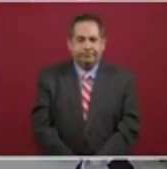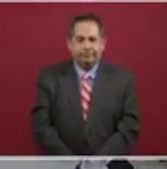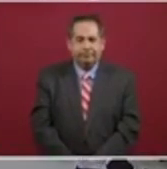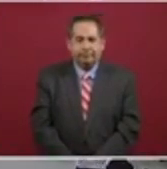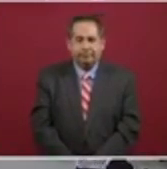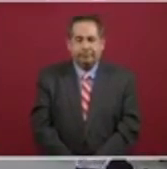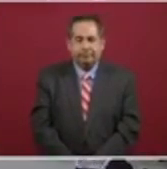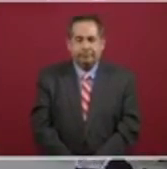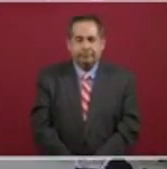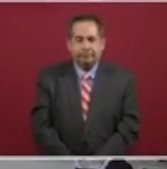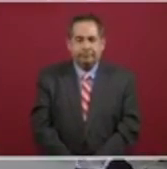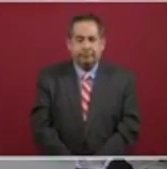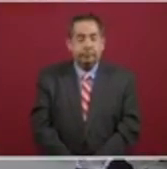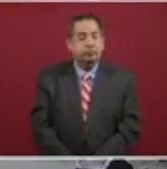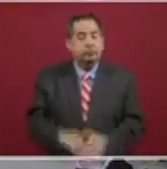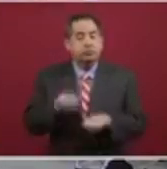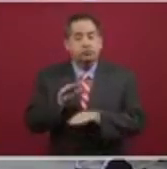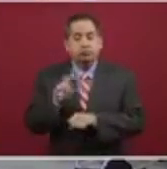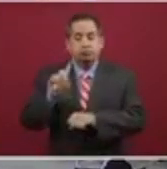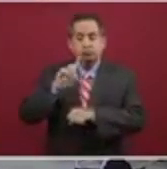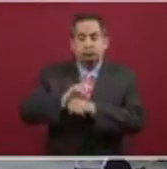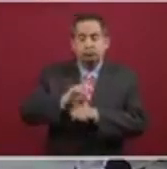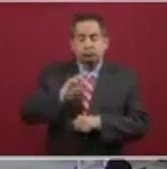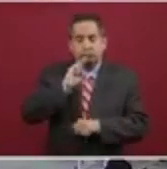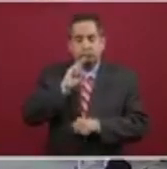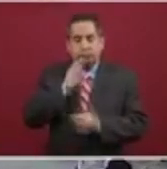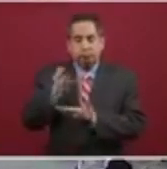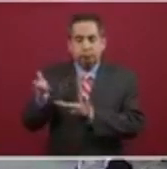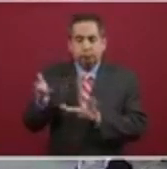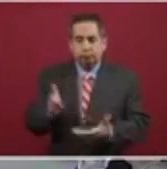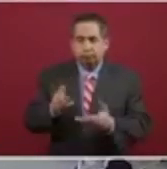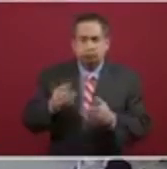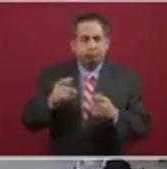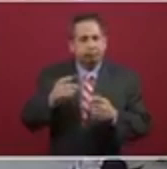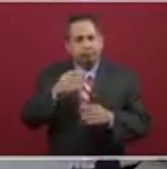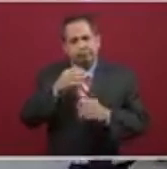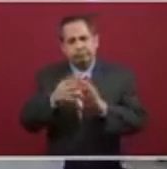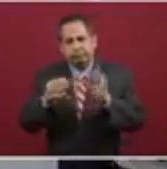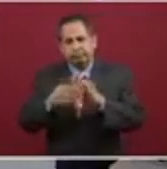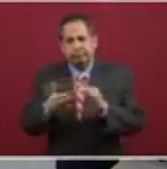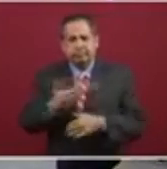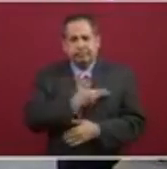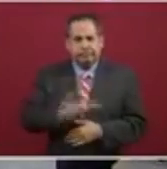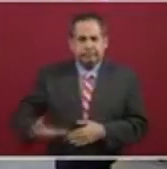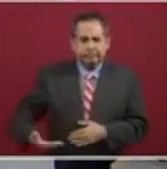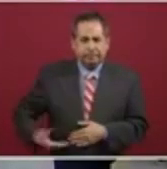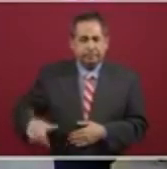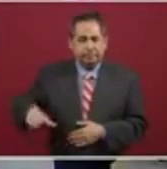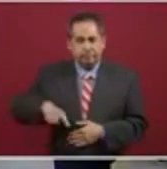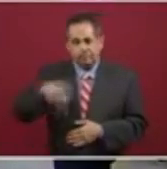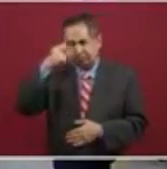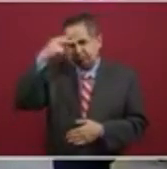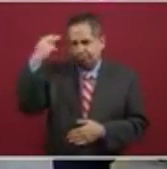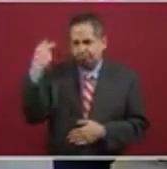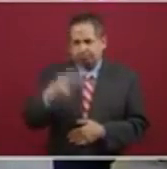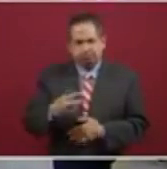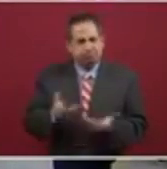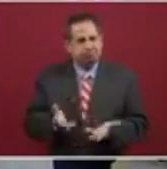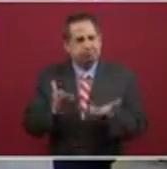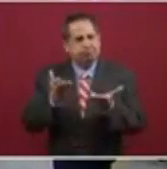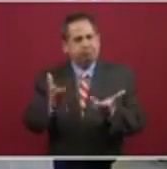Damas y caballeros, en el marco del Día de las Madres, preside esta celebración el presidente constitucional de los Estados Unidos